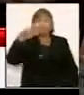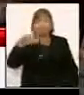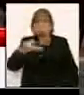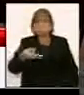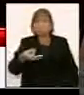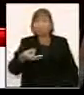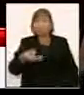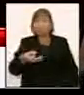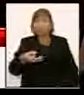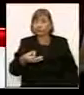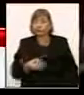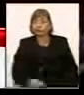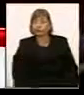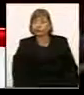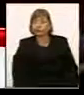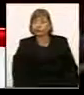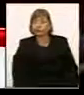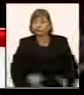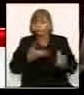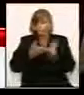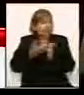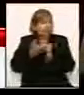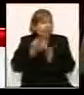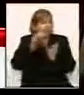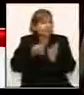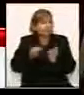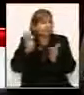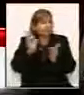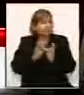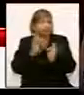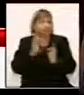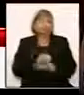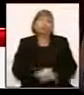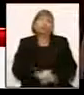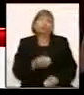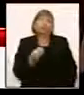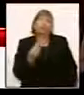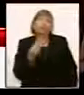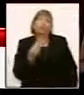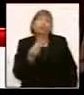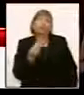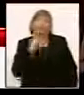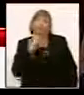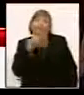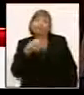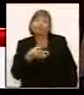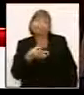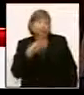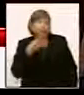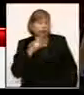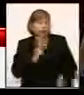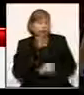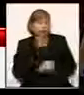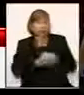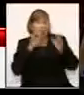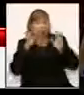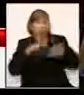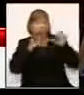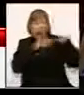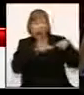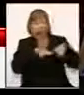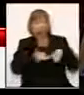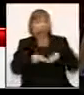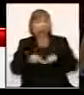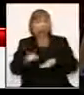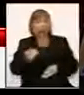digamos, de forma táctica. ¿Por qué? Porque justamente el tema de los huaicos en la carretera